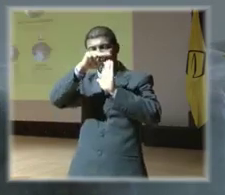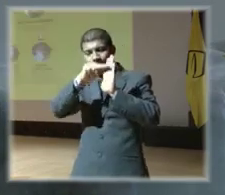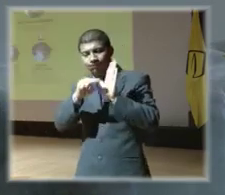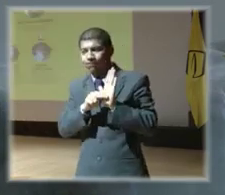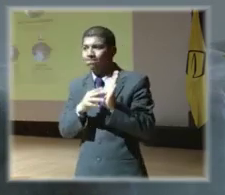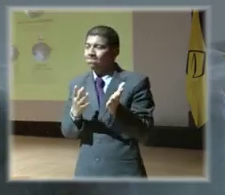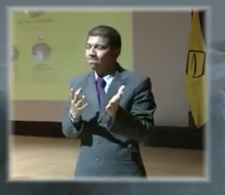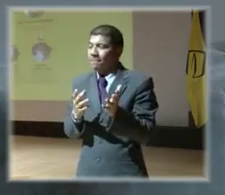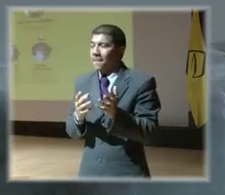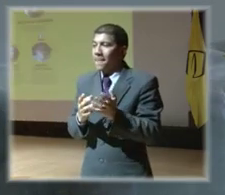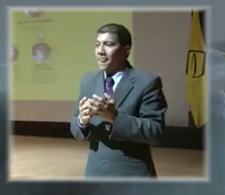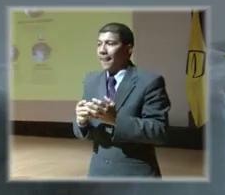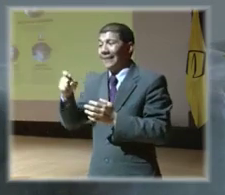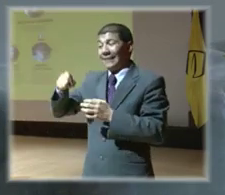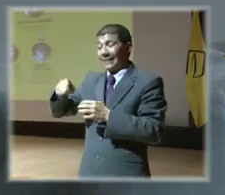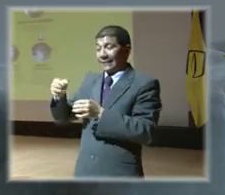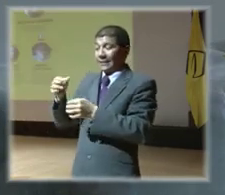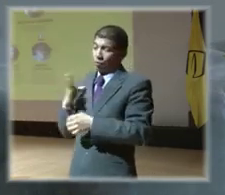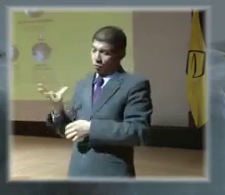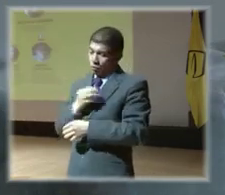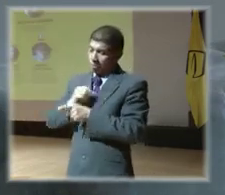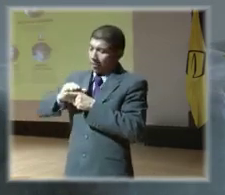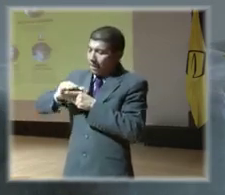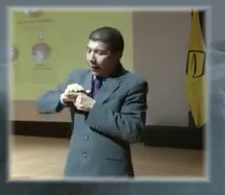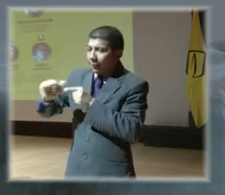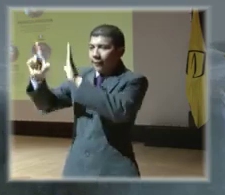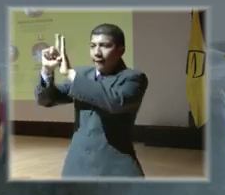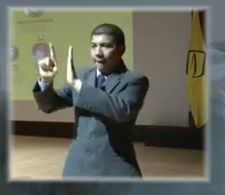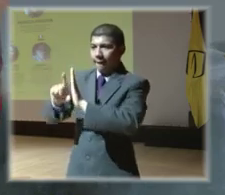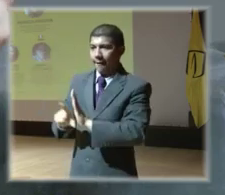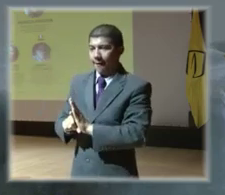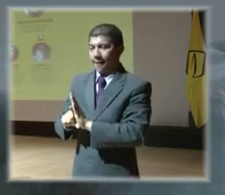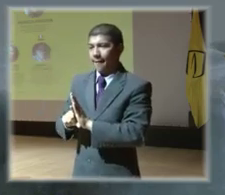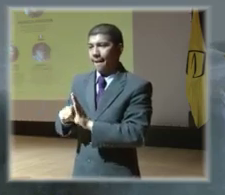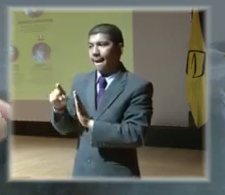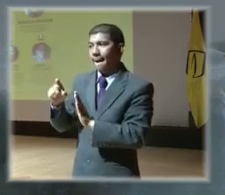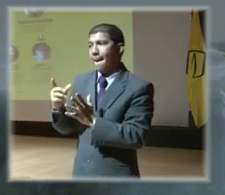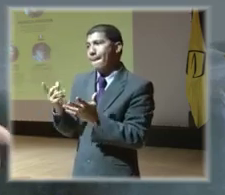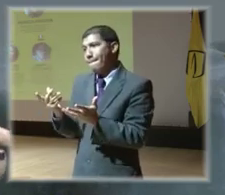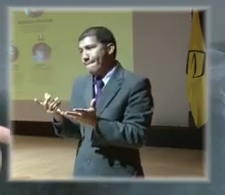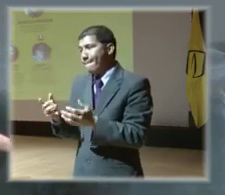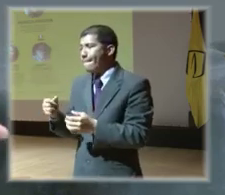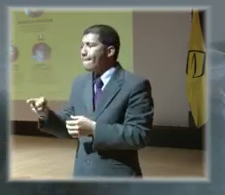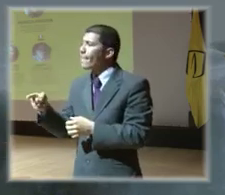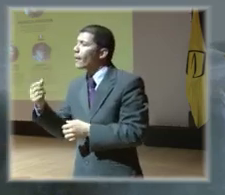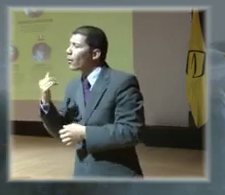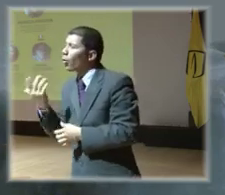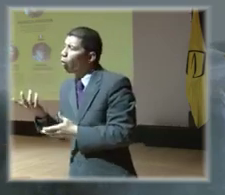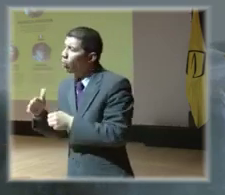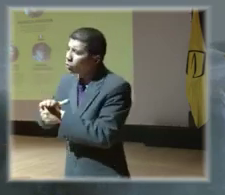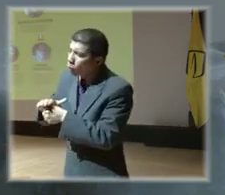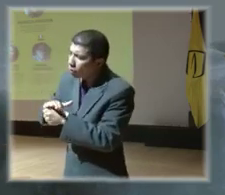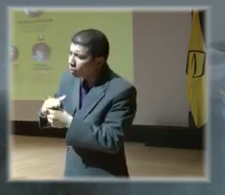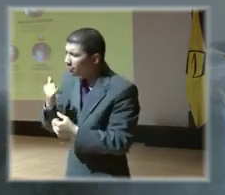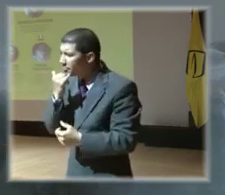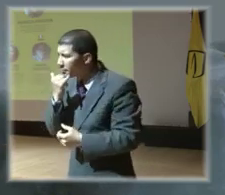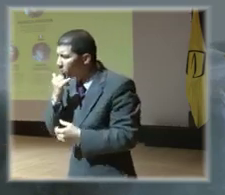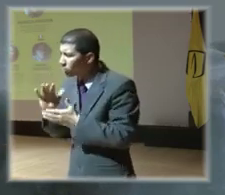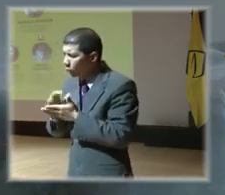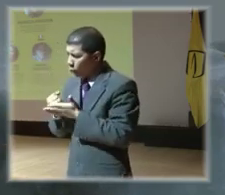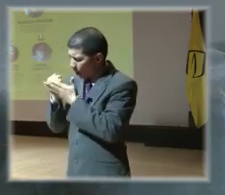seguir. El tipo de práctica legal que nosotros queremos hacer no es una en la que, claro, deme su caso y yo se lo resuelvo, sino también